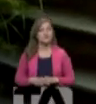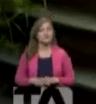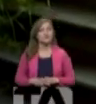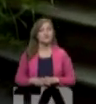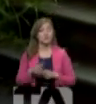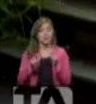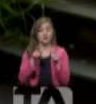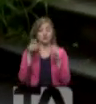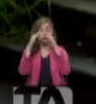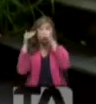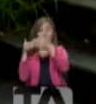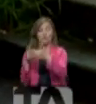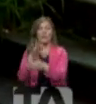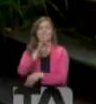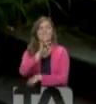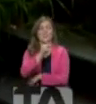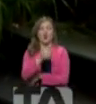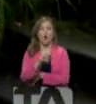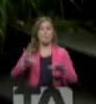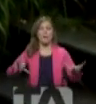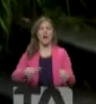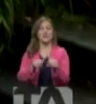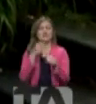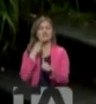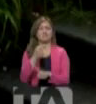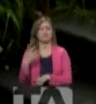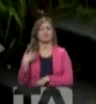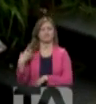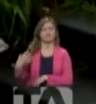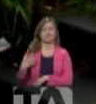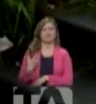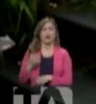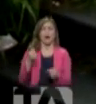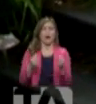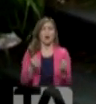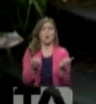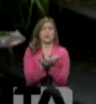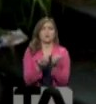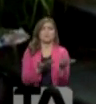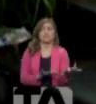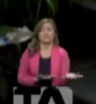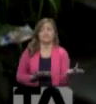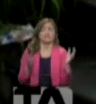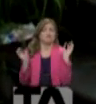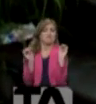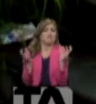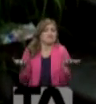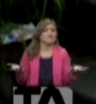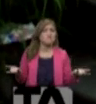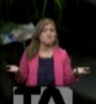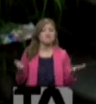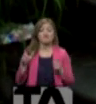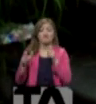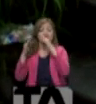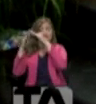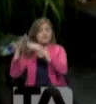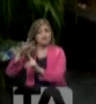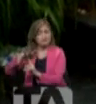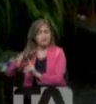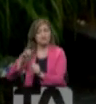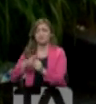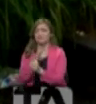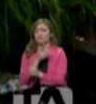Los vecinos de El Tingo, en el Valle de los Chillos, se quejan por los retrasos en la recolección de basura. Los moradores sostienen que el parque